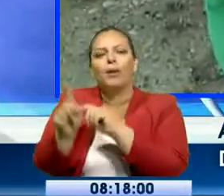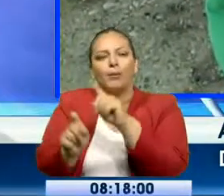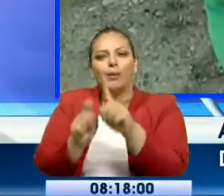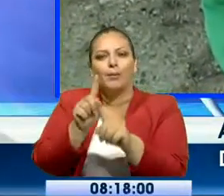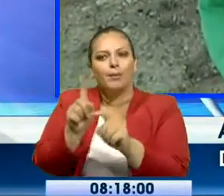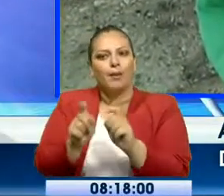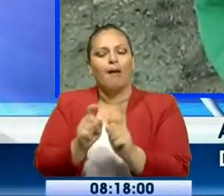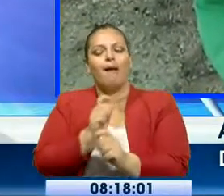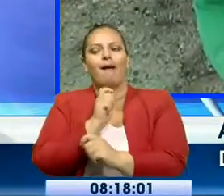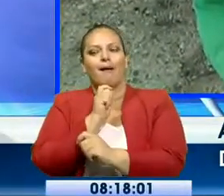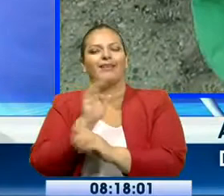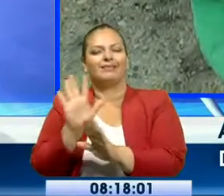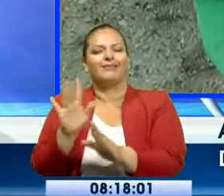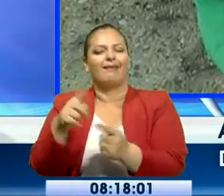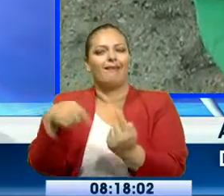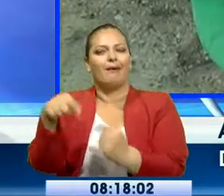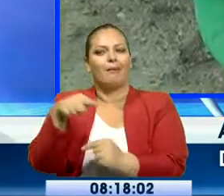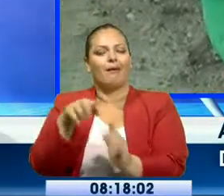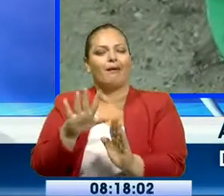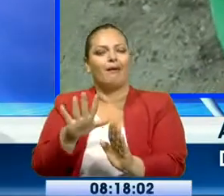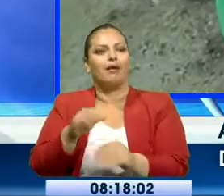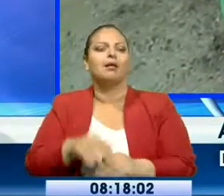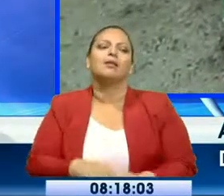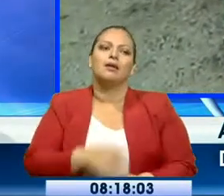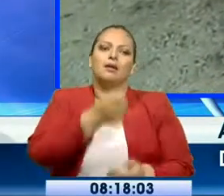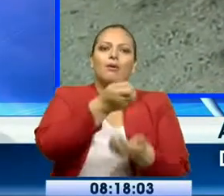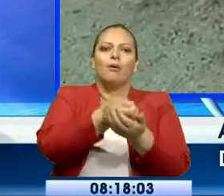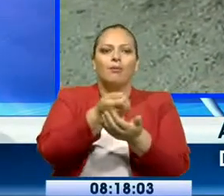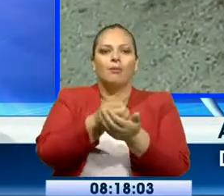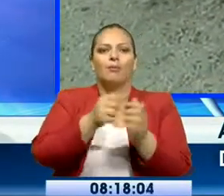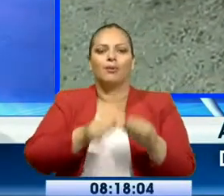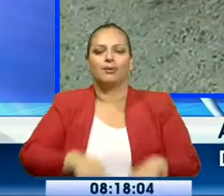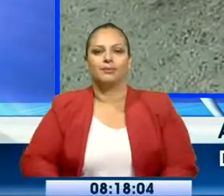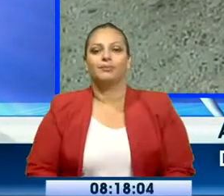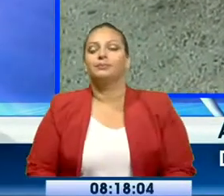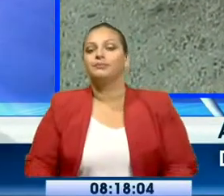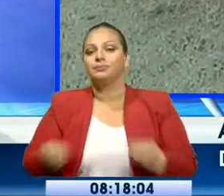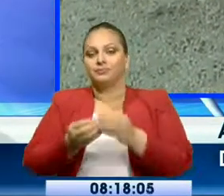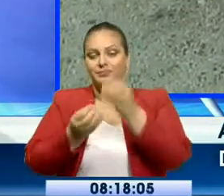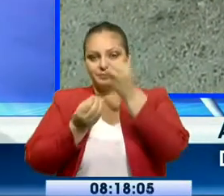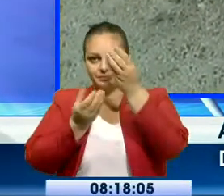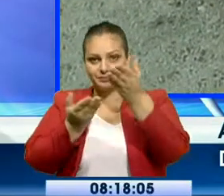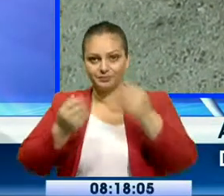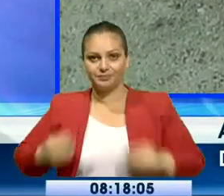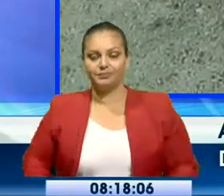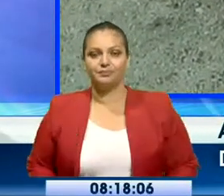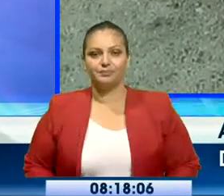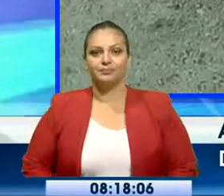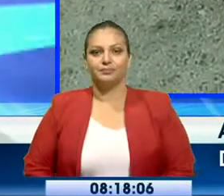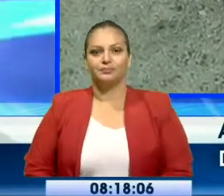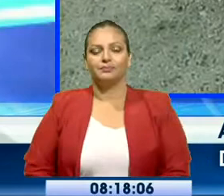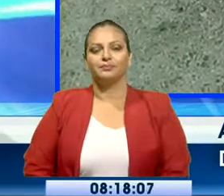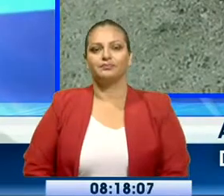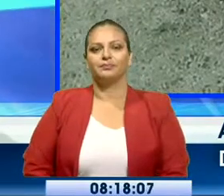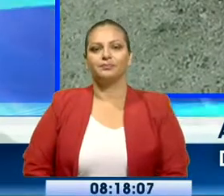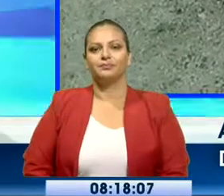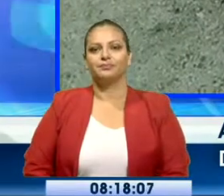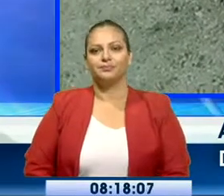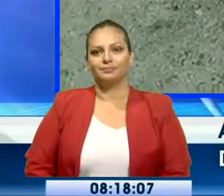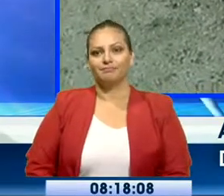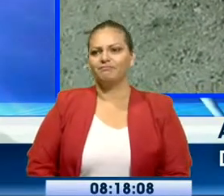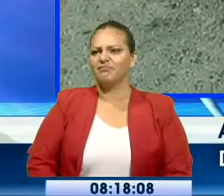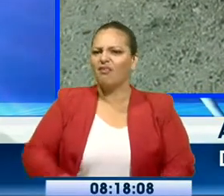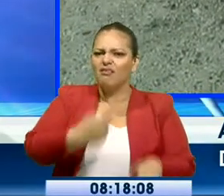par citó de media o no en este sector ustedes continúan con más información perfecto gracias pilar los mejores que hay la